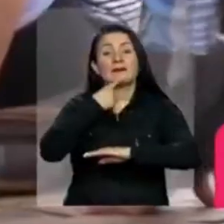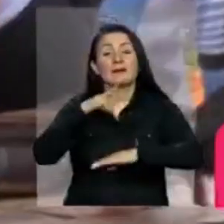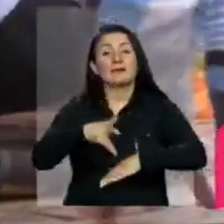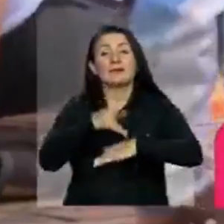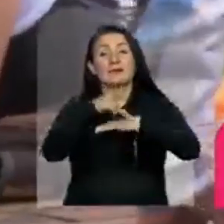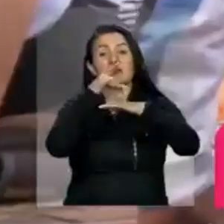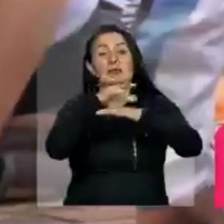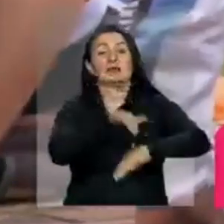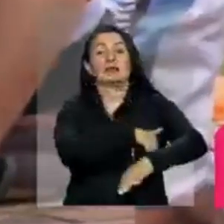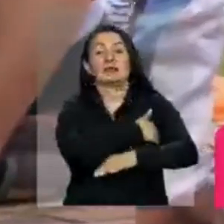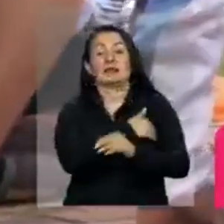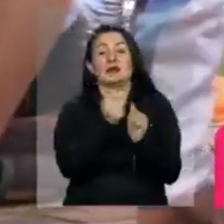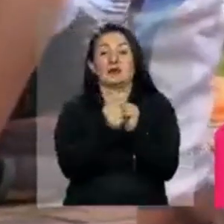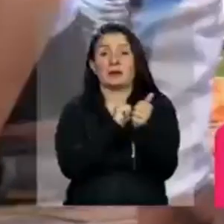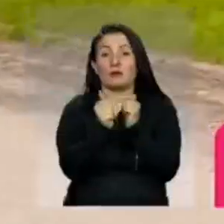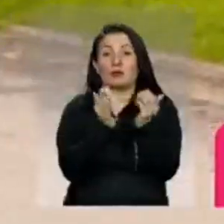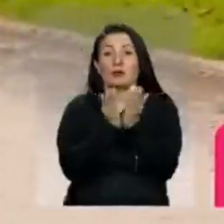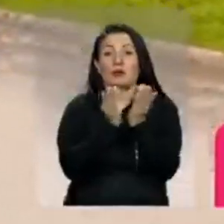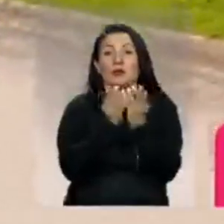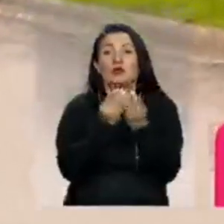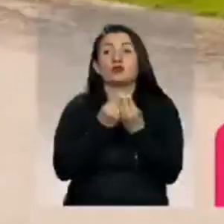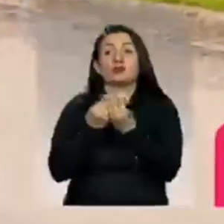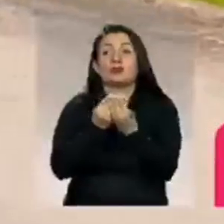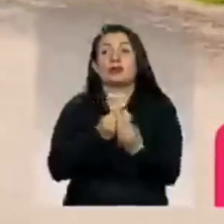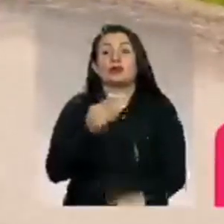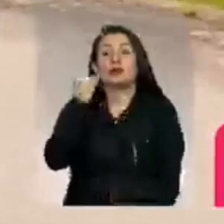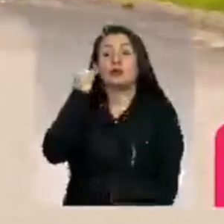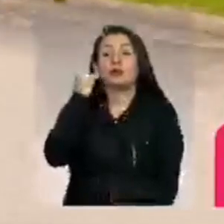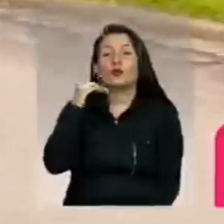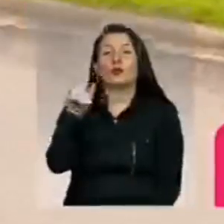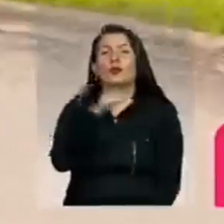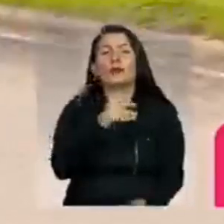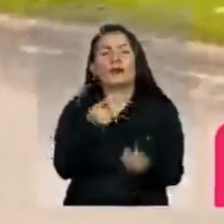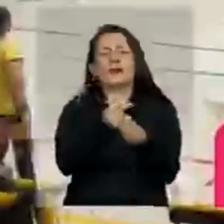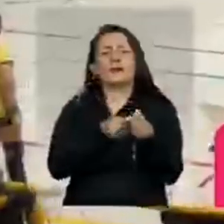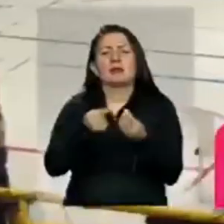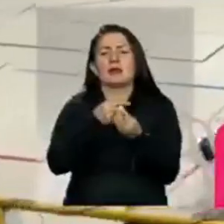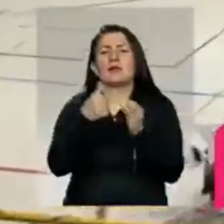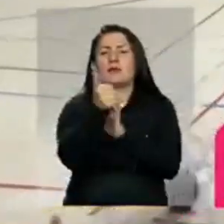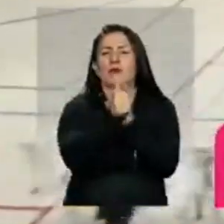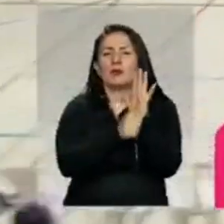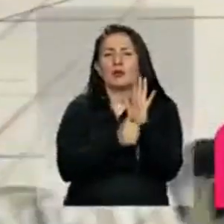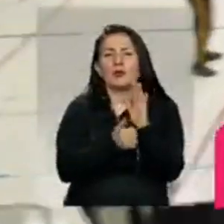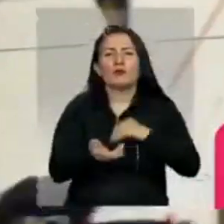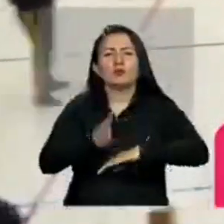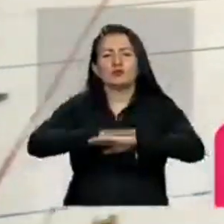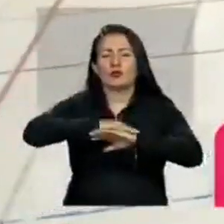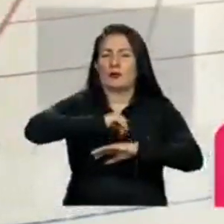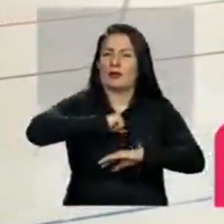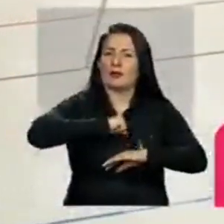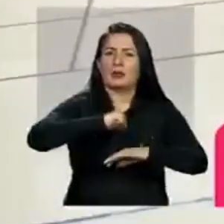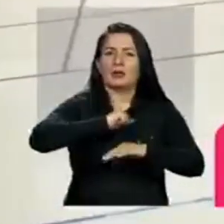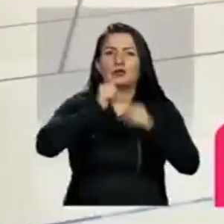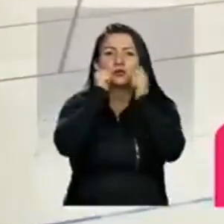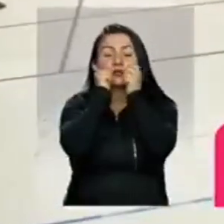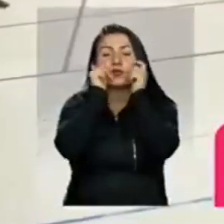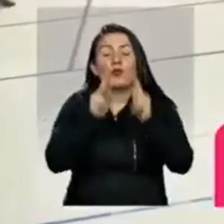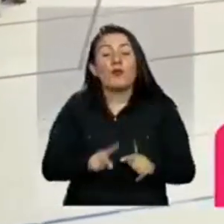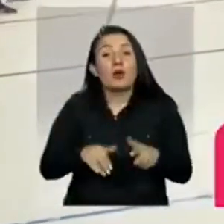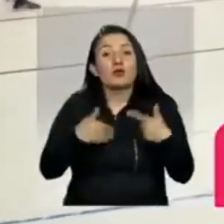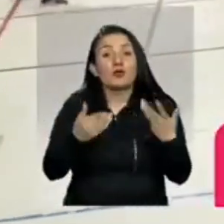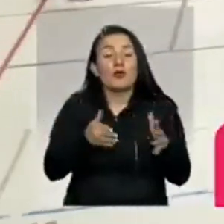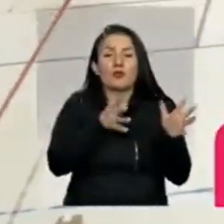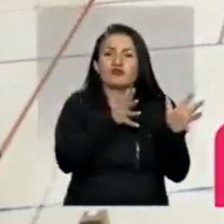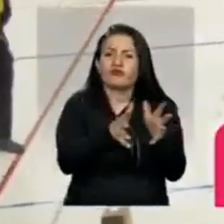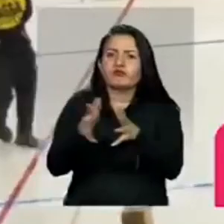del Deporte, de Educación y la Consejería para la Equidad de la Mujer a diseñar un programa sobre derechos humanos de las mujeres que instruyan sobre